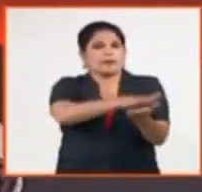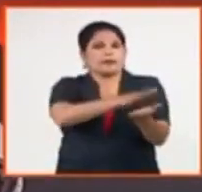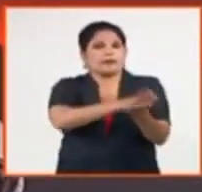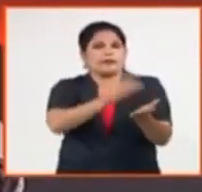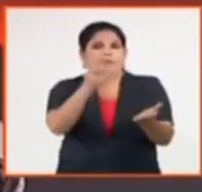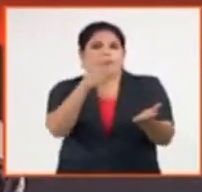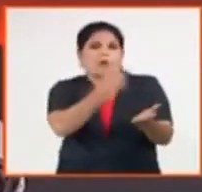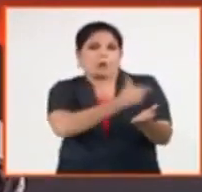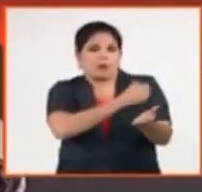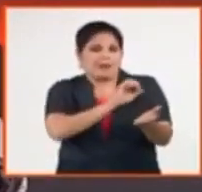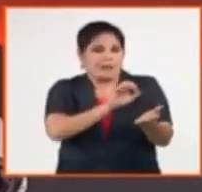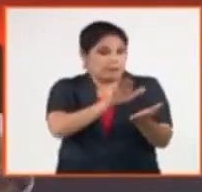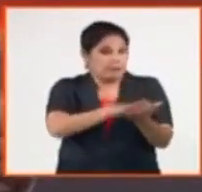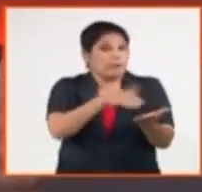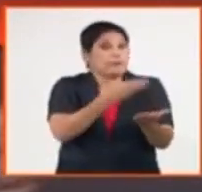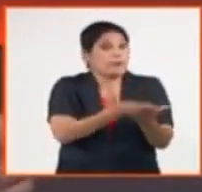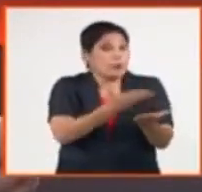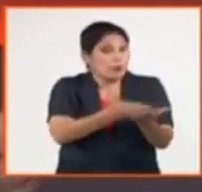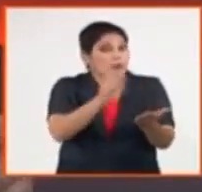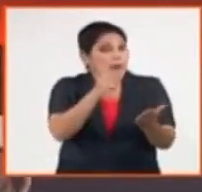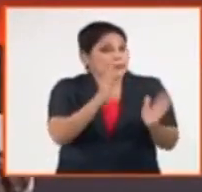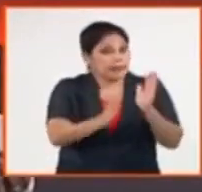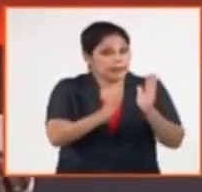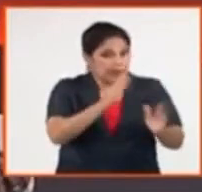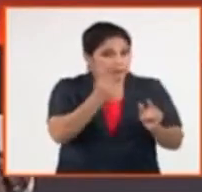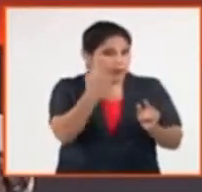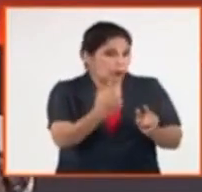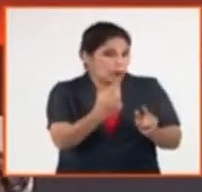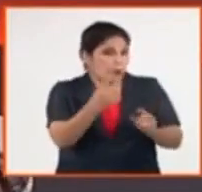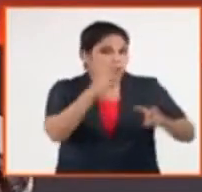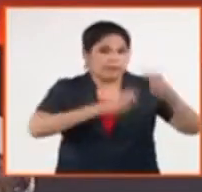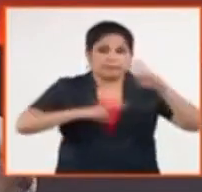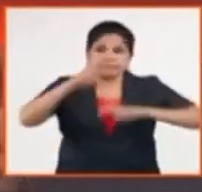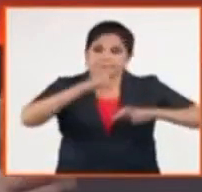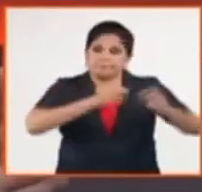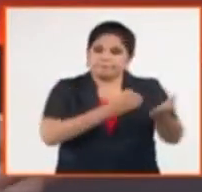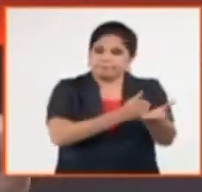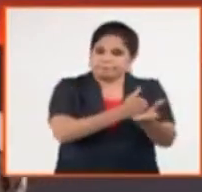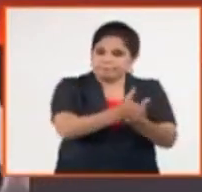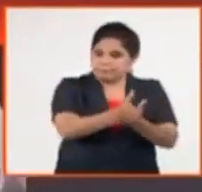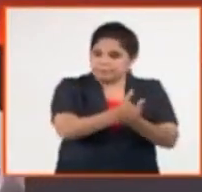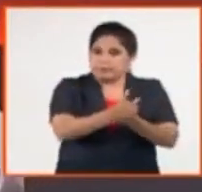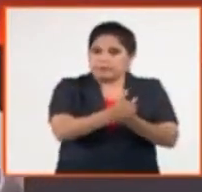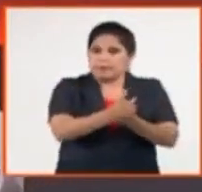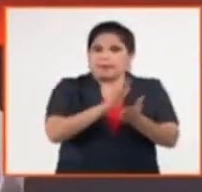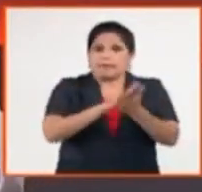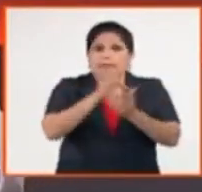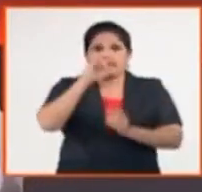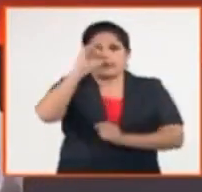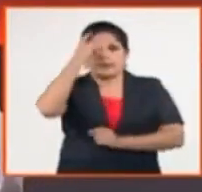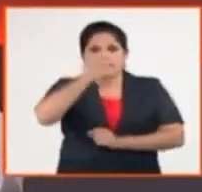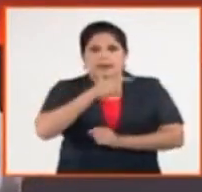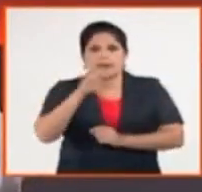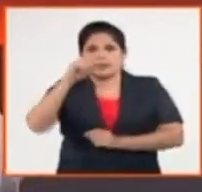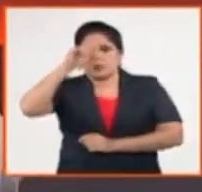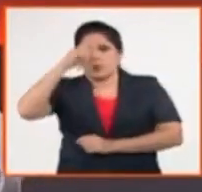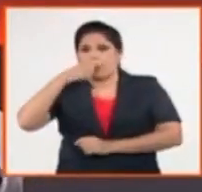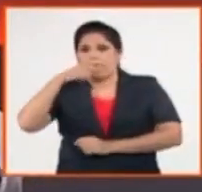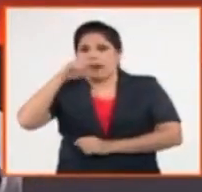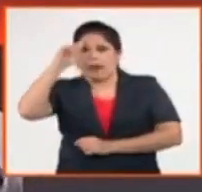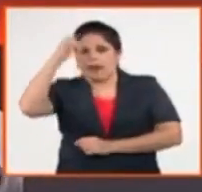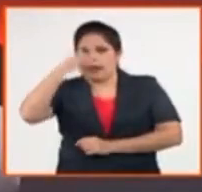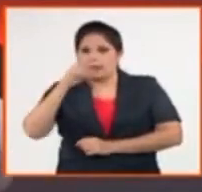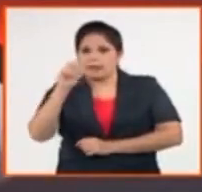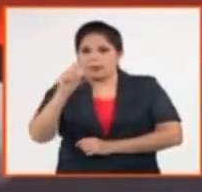se encuentran en etapa aún de desarrollo clínico, en ensayos clínicos, en este caso Mambisa y Soberana 01. Ahora, ¿cuáles son